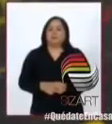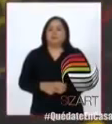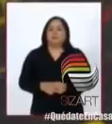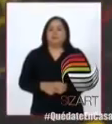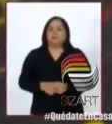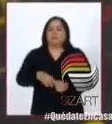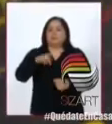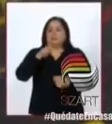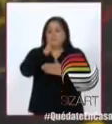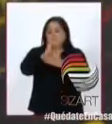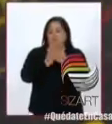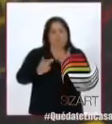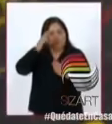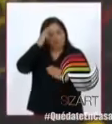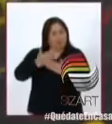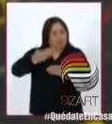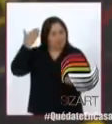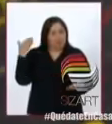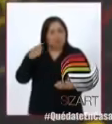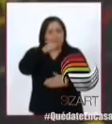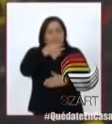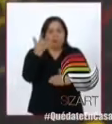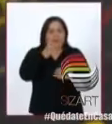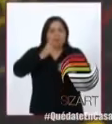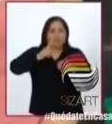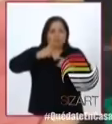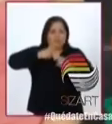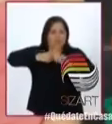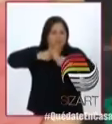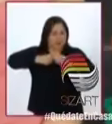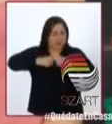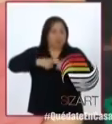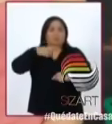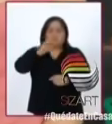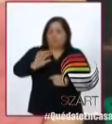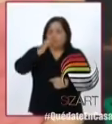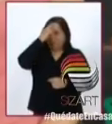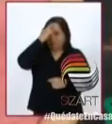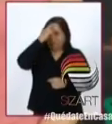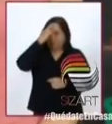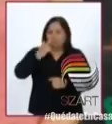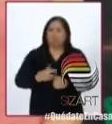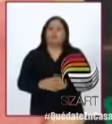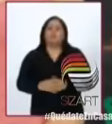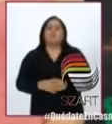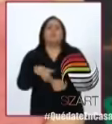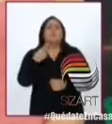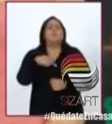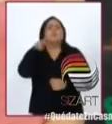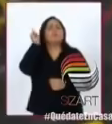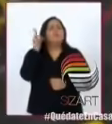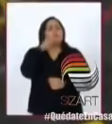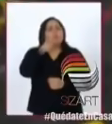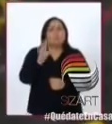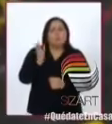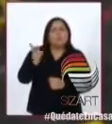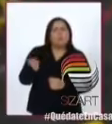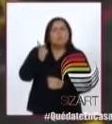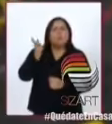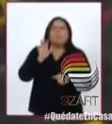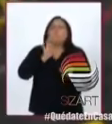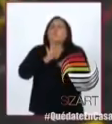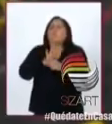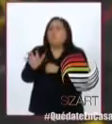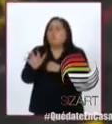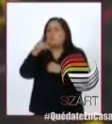En el programa anterior resolviste problemas de multiplicación, ¿recuerdas? Pero, ¿te has preguntado cuál será el